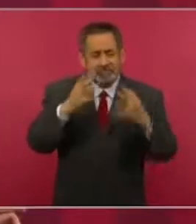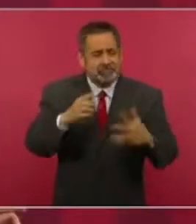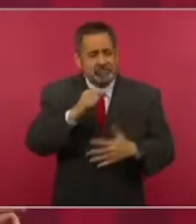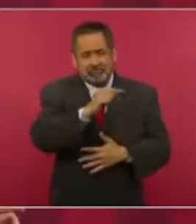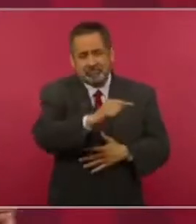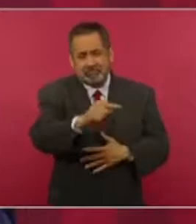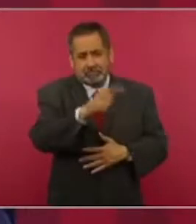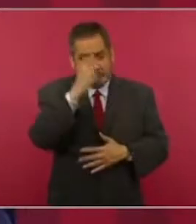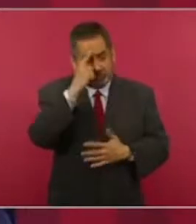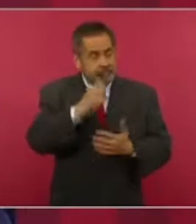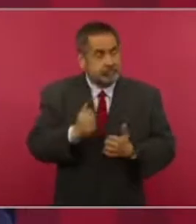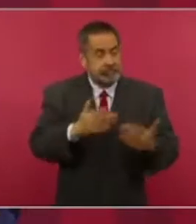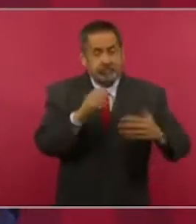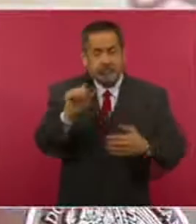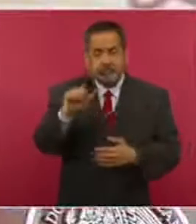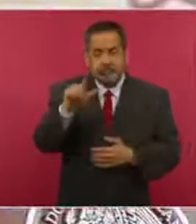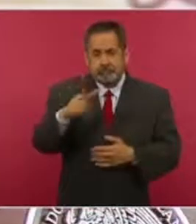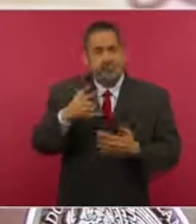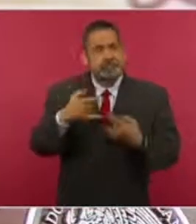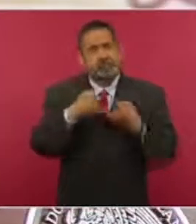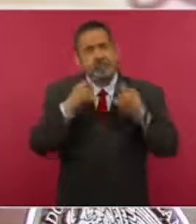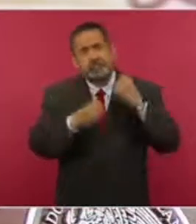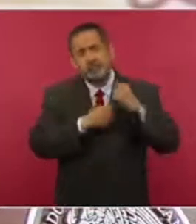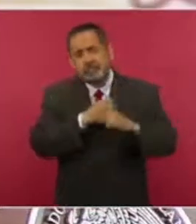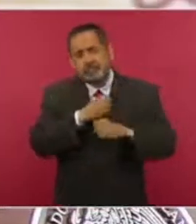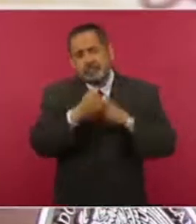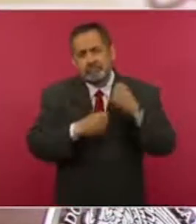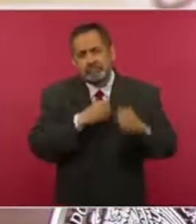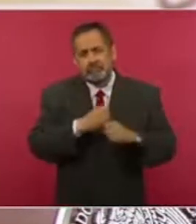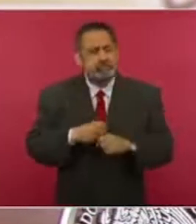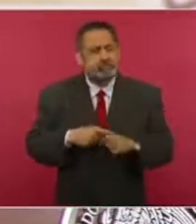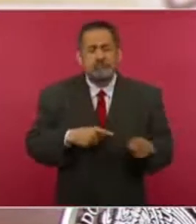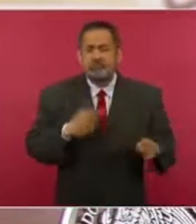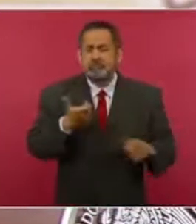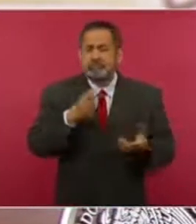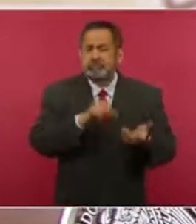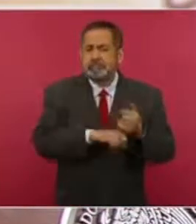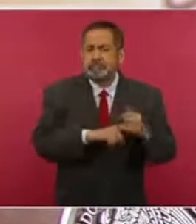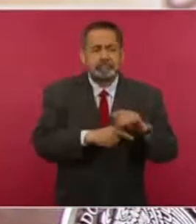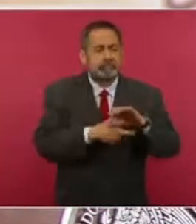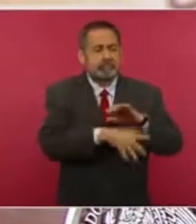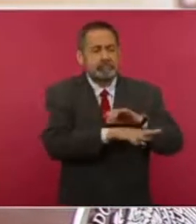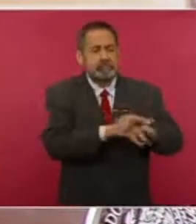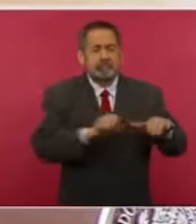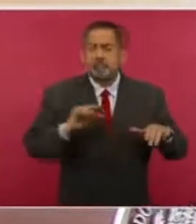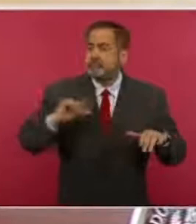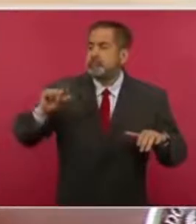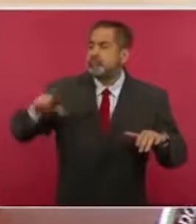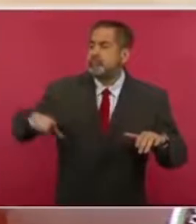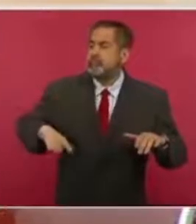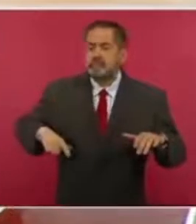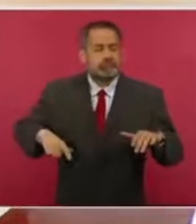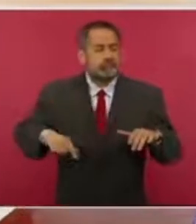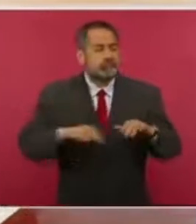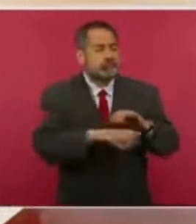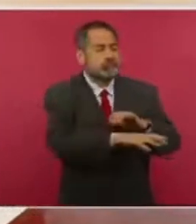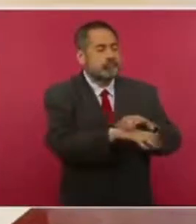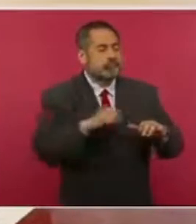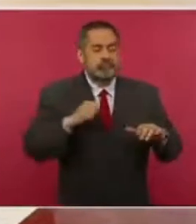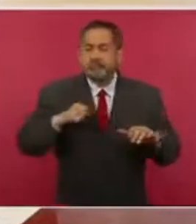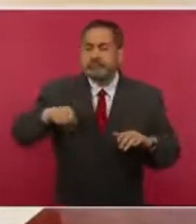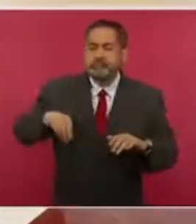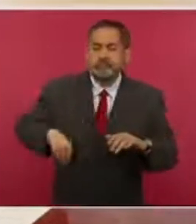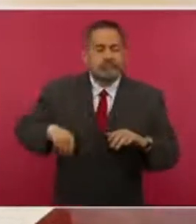la exportadora de sal. Histórico. Era como una caja chica para los funcionarios de la Secretaría